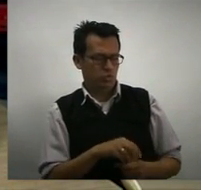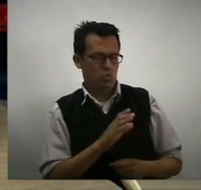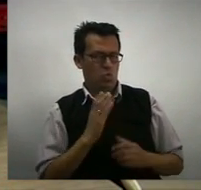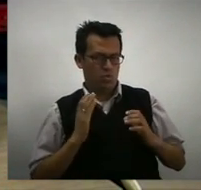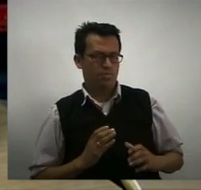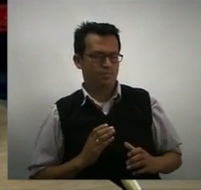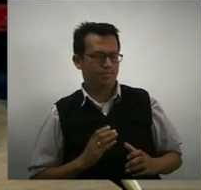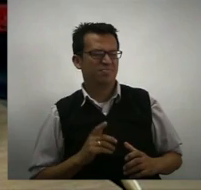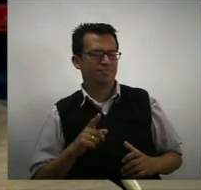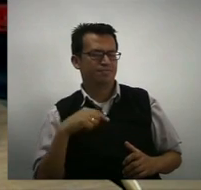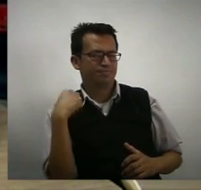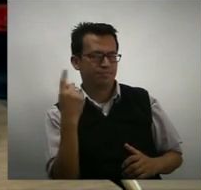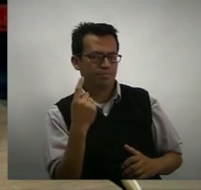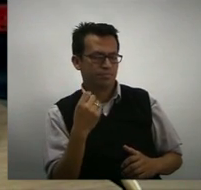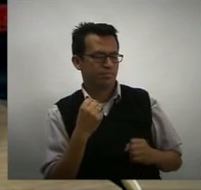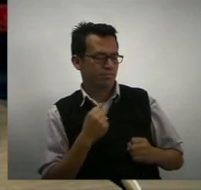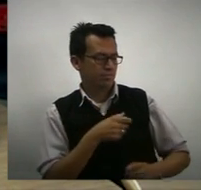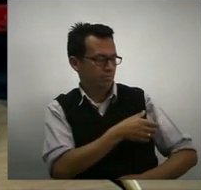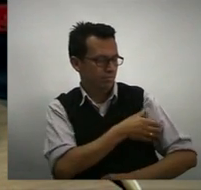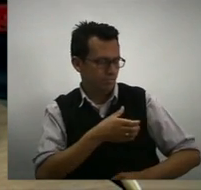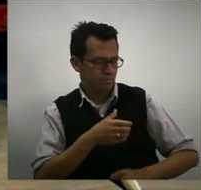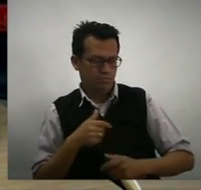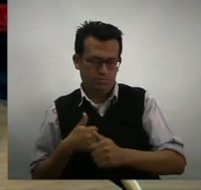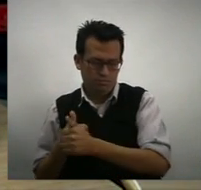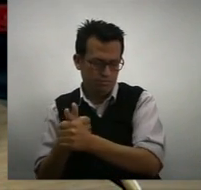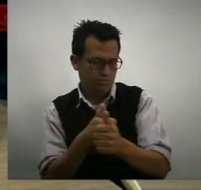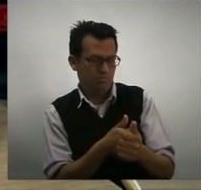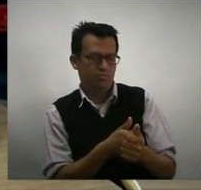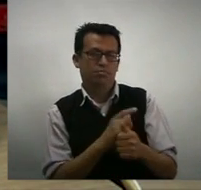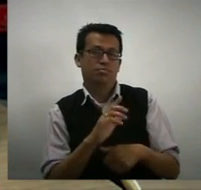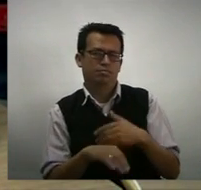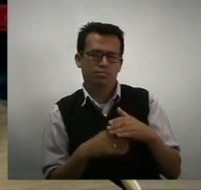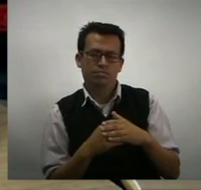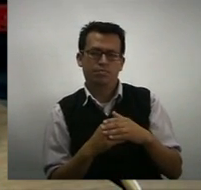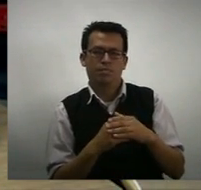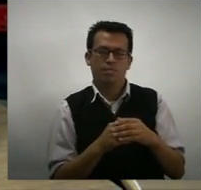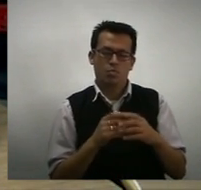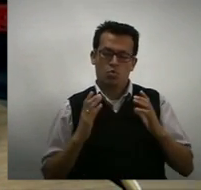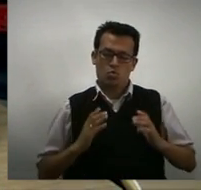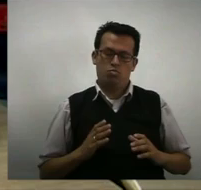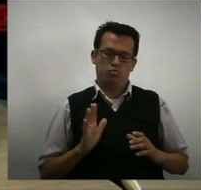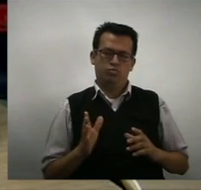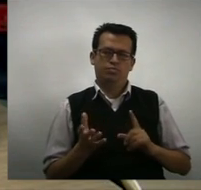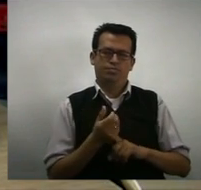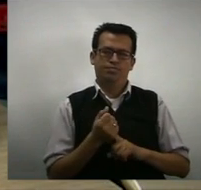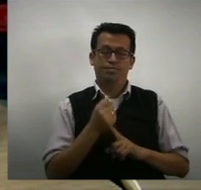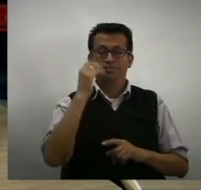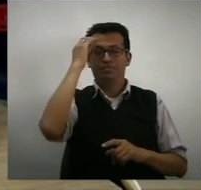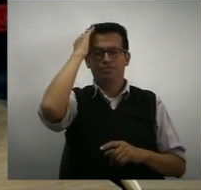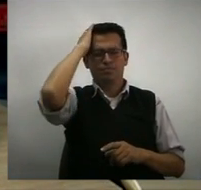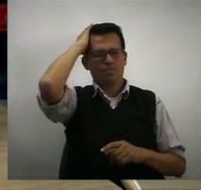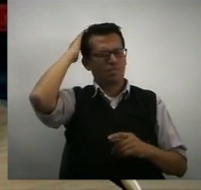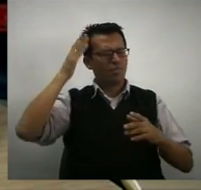cuerpo. El ser humano es fuerza útil cuando es a la vez cuerpo productivo y cuerpo sometido.